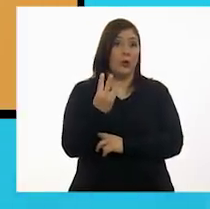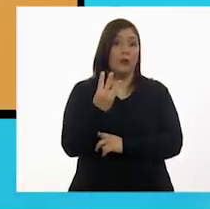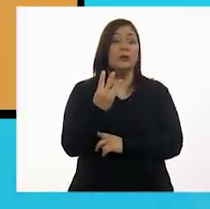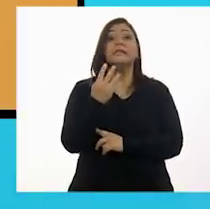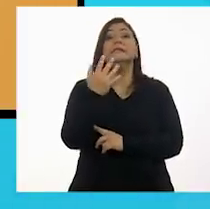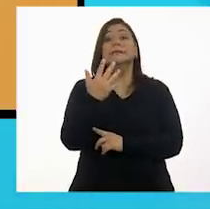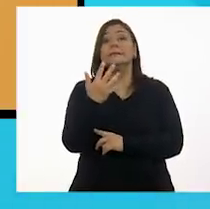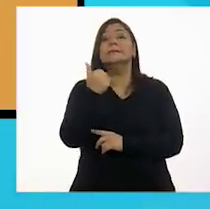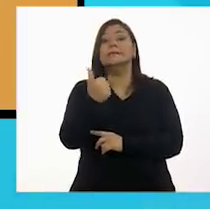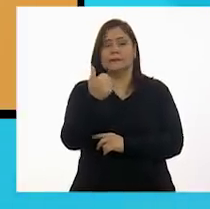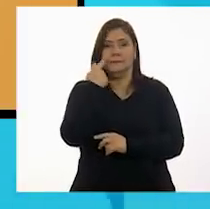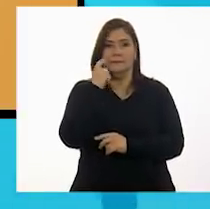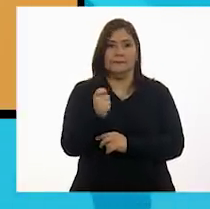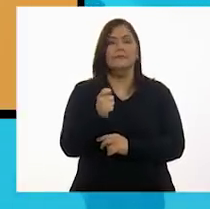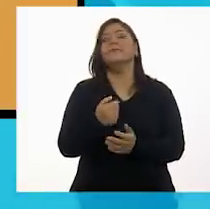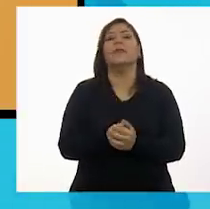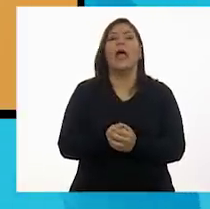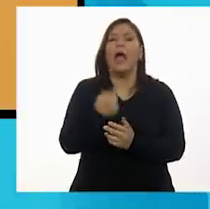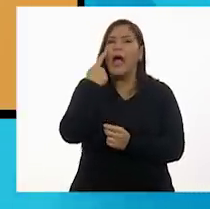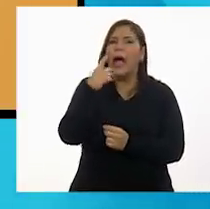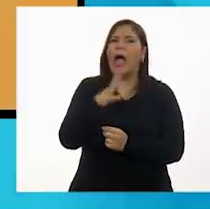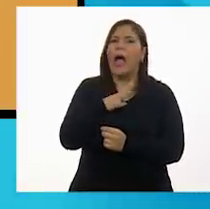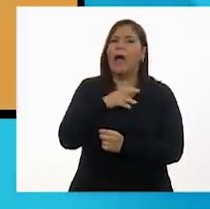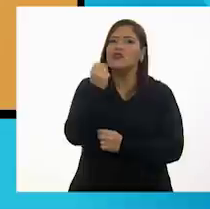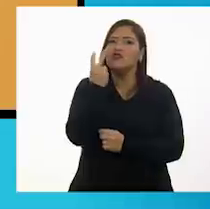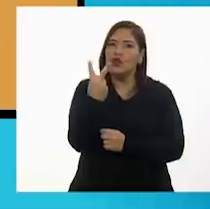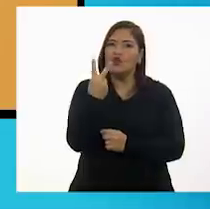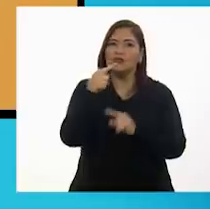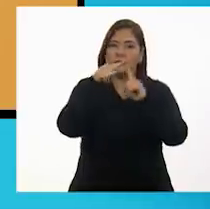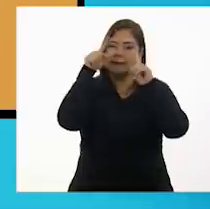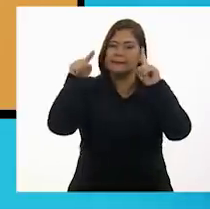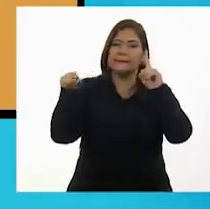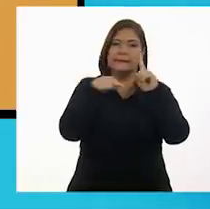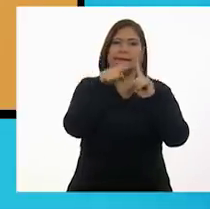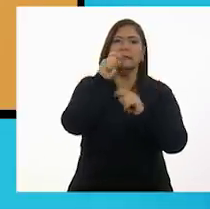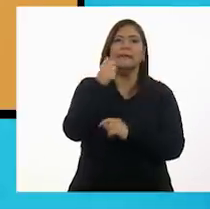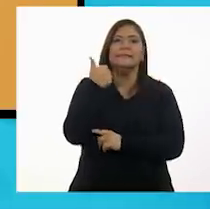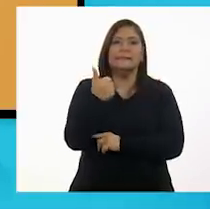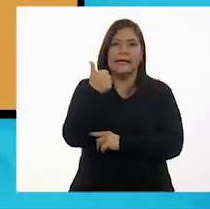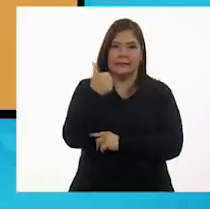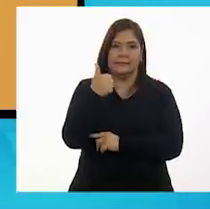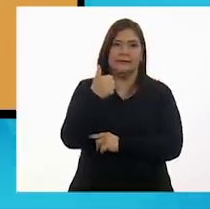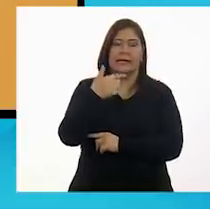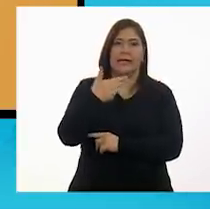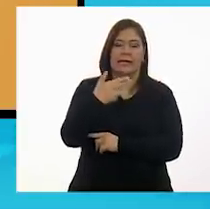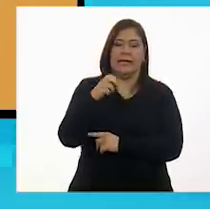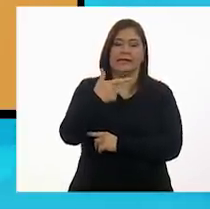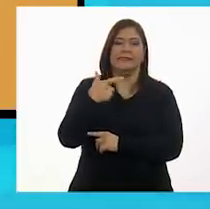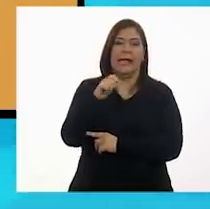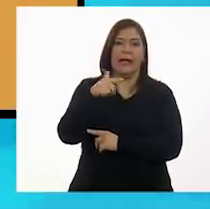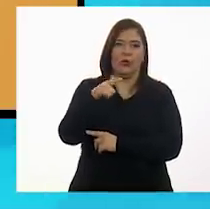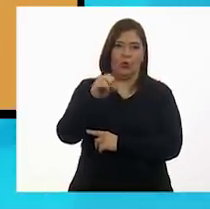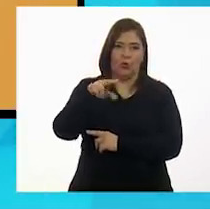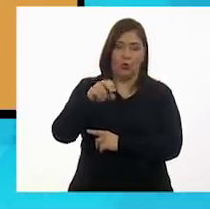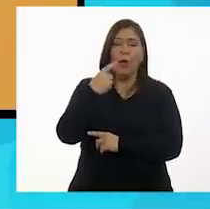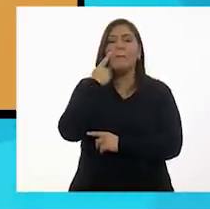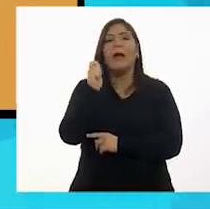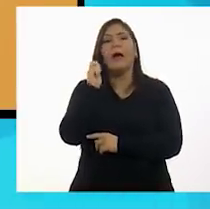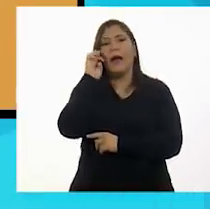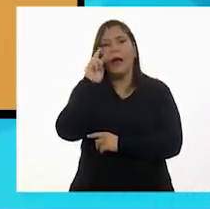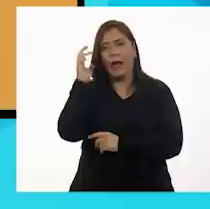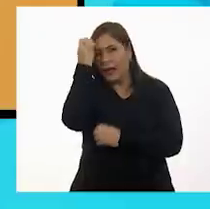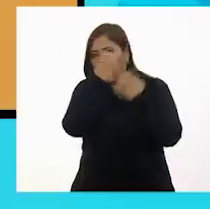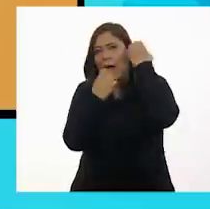1, 2, 3, 4, 5 y 6. Pero tiene 2 hexágonos. Se llaman así porque tienen 6 lados o aristas. Pero si observas bien,